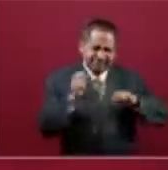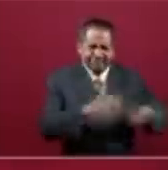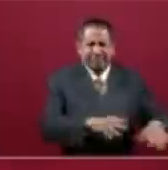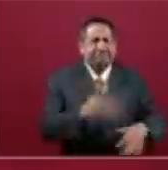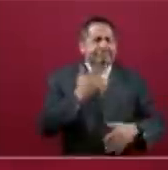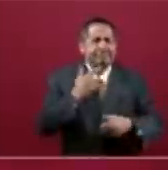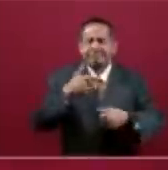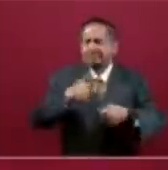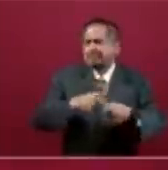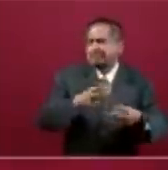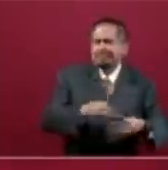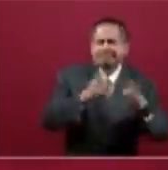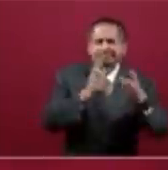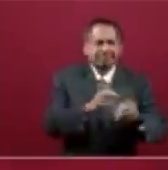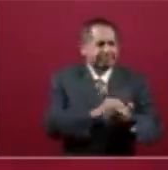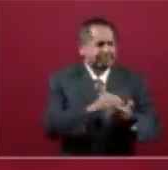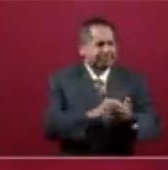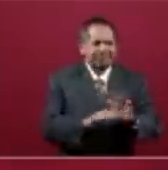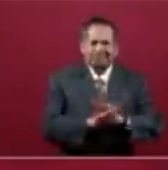todos